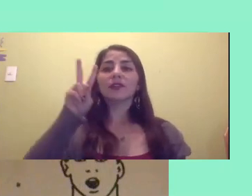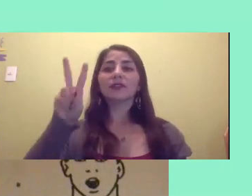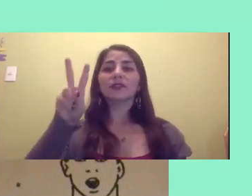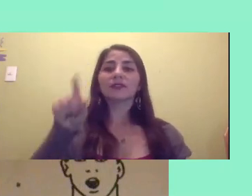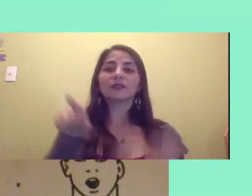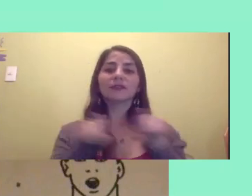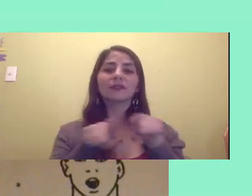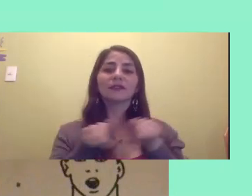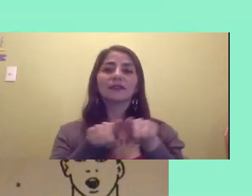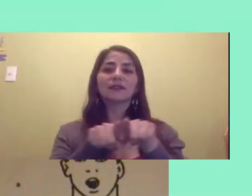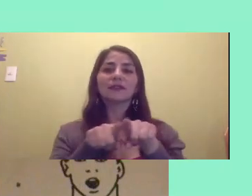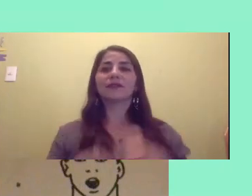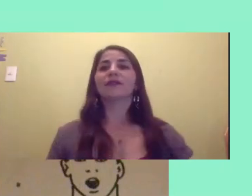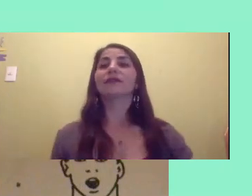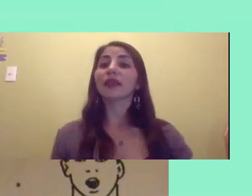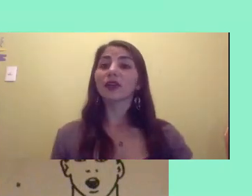Tengo